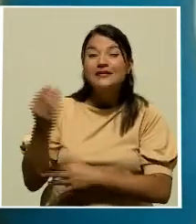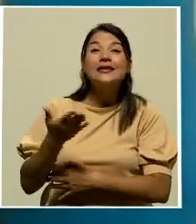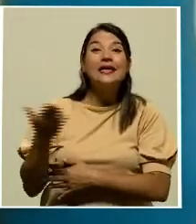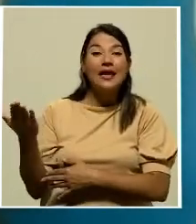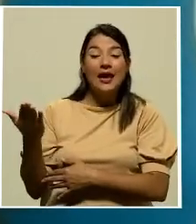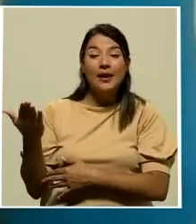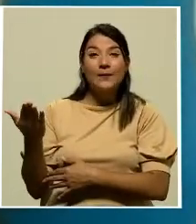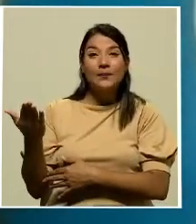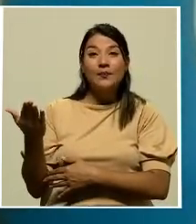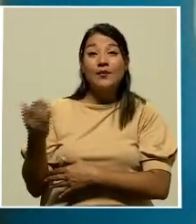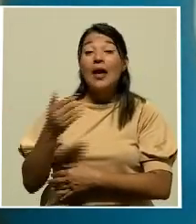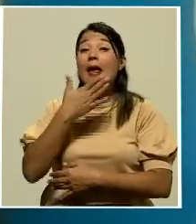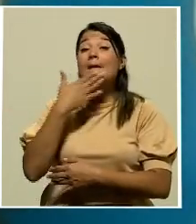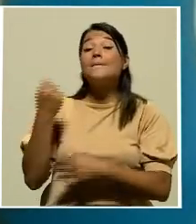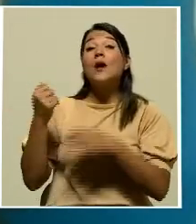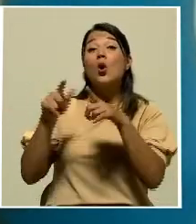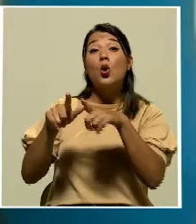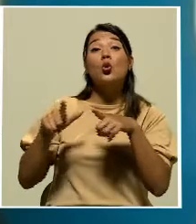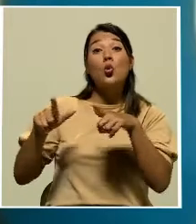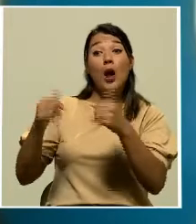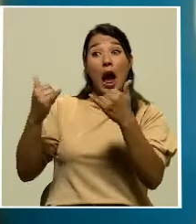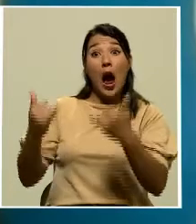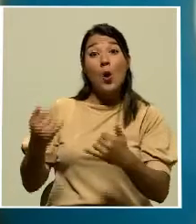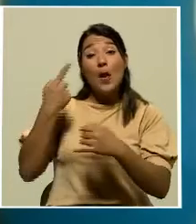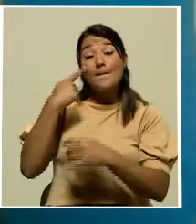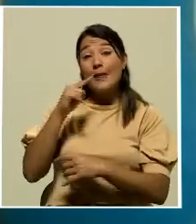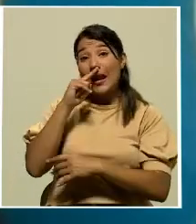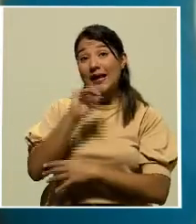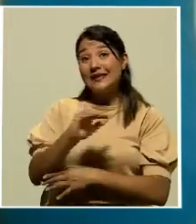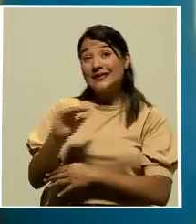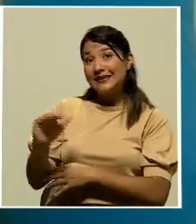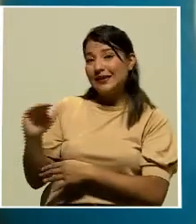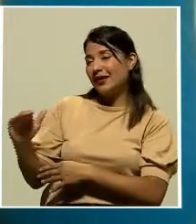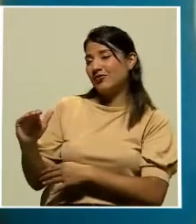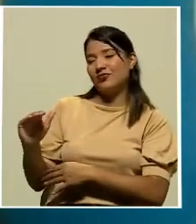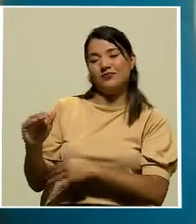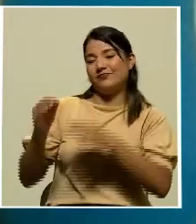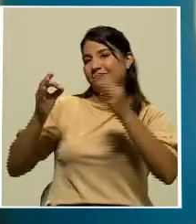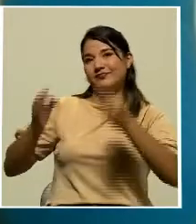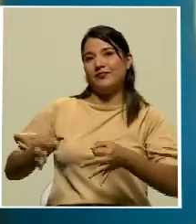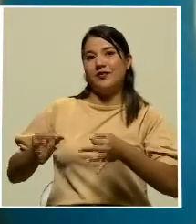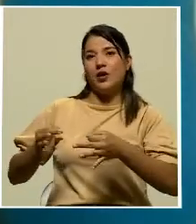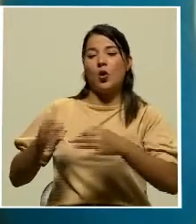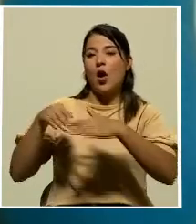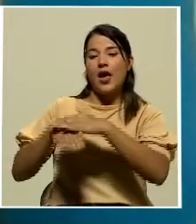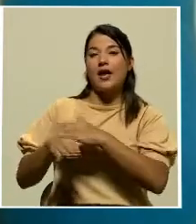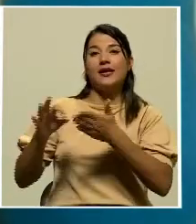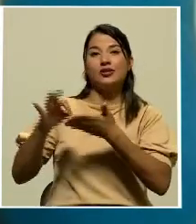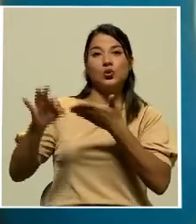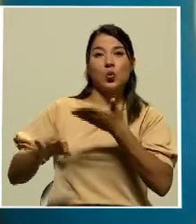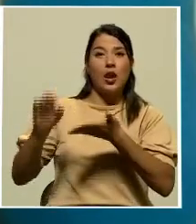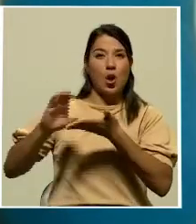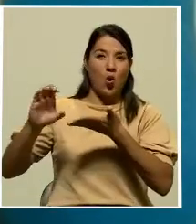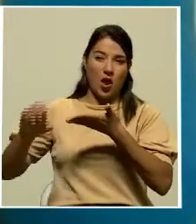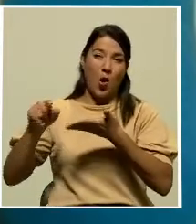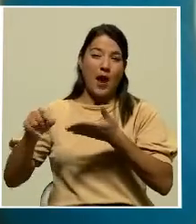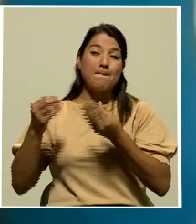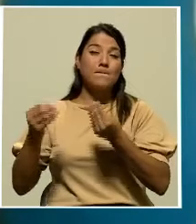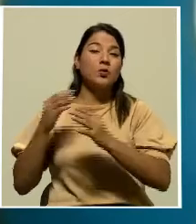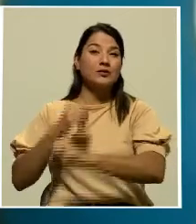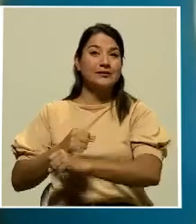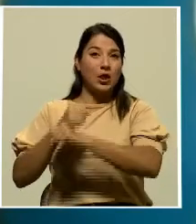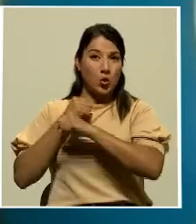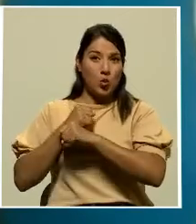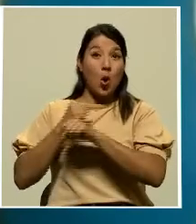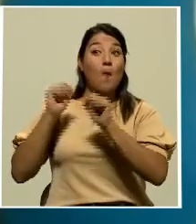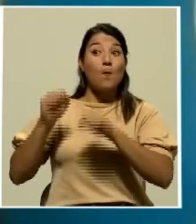el mejor lugar ahora para los niños definitivamente es en la escuela, ¿no? Es regresar para